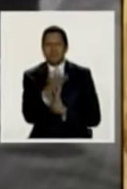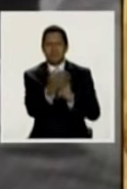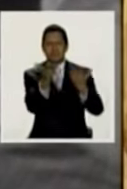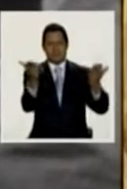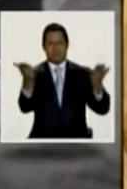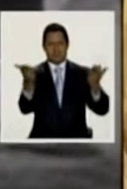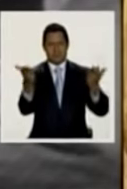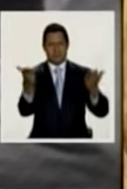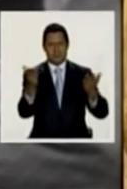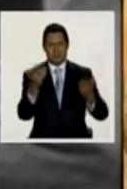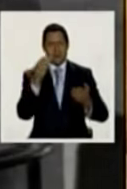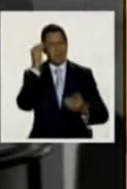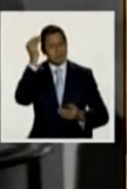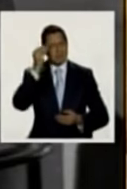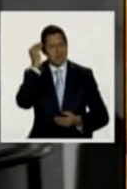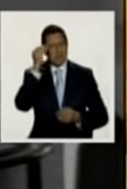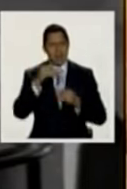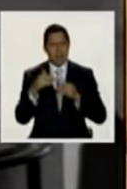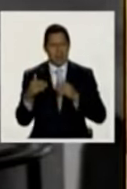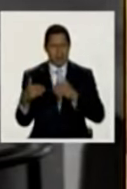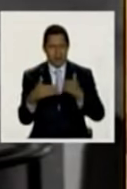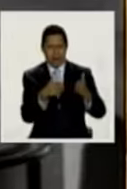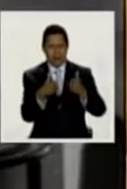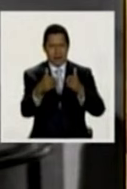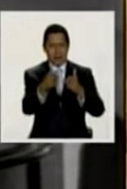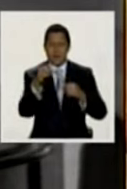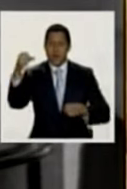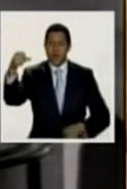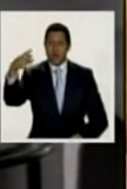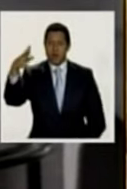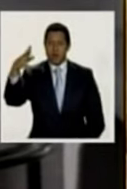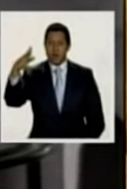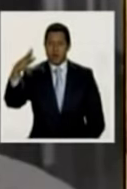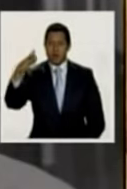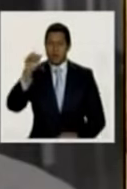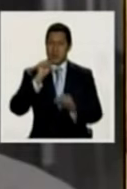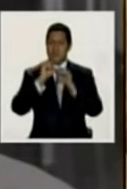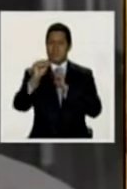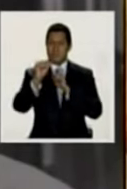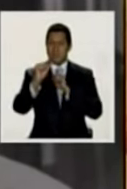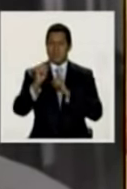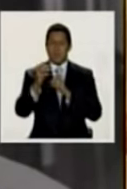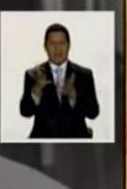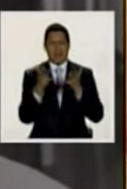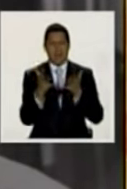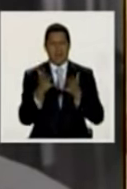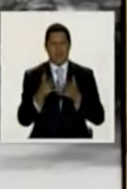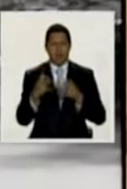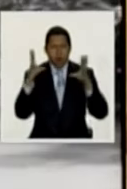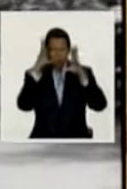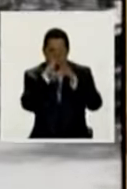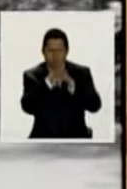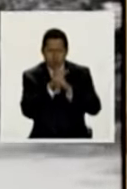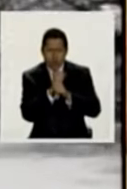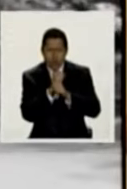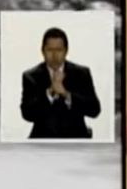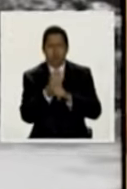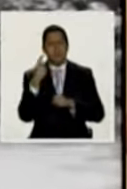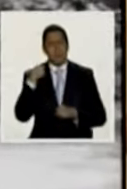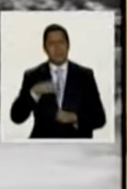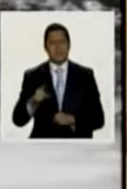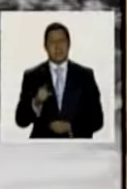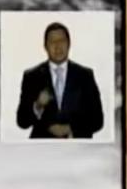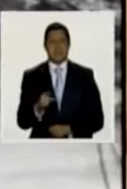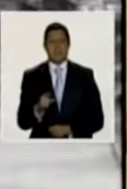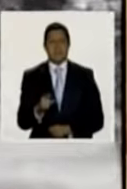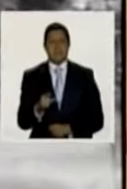mundo, a crear con ellas el camino que hace transitar hacia la luz, que combate y vence la terrible oscuridad, para lograr